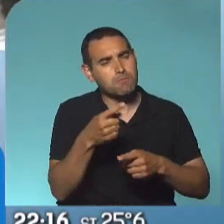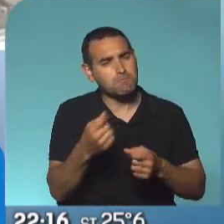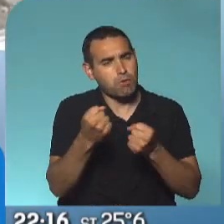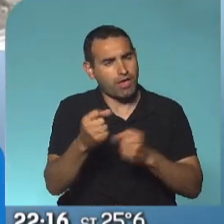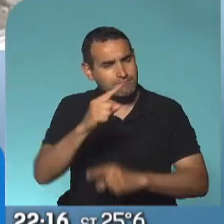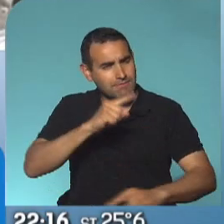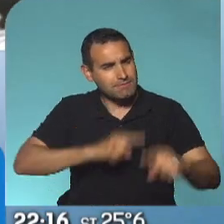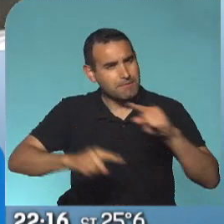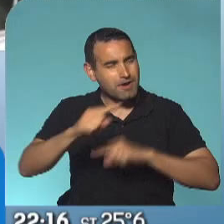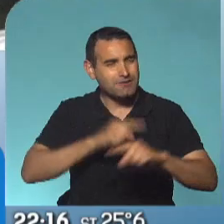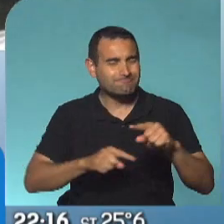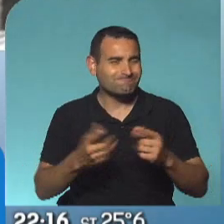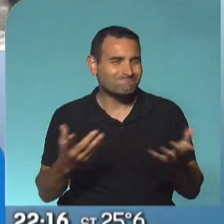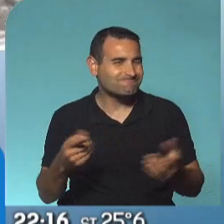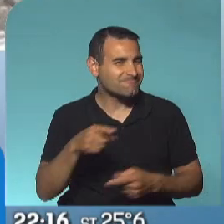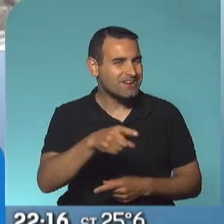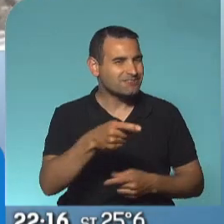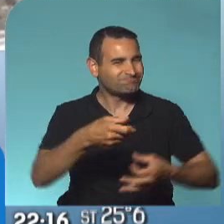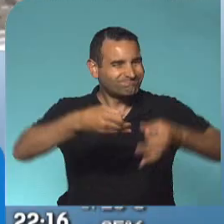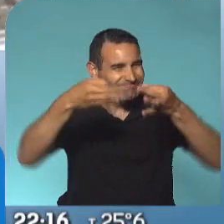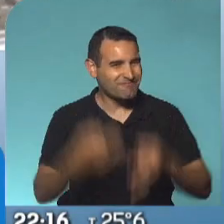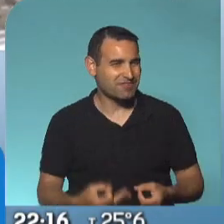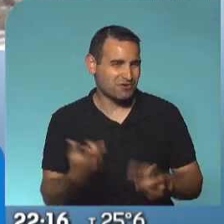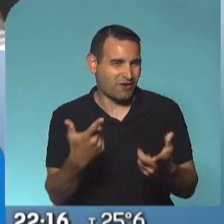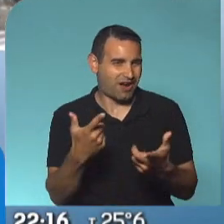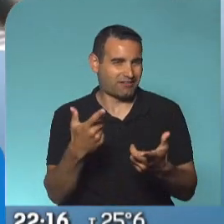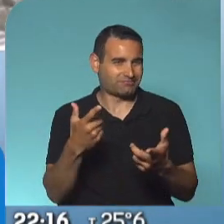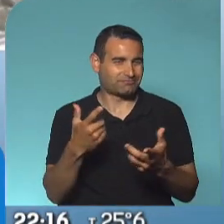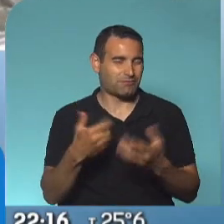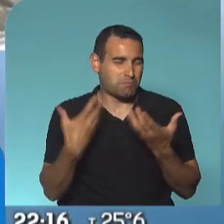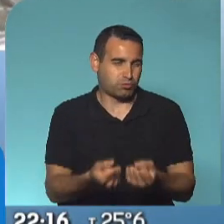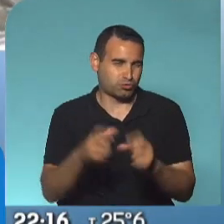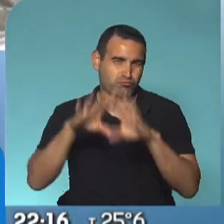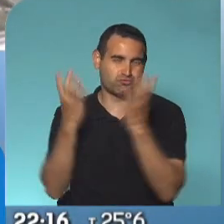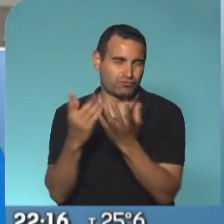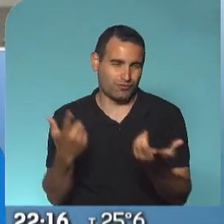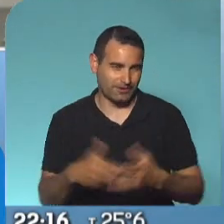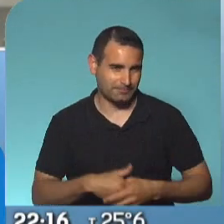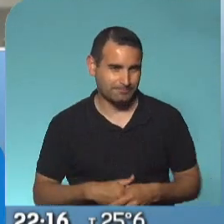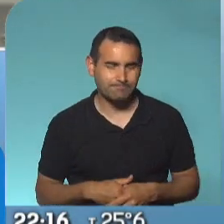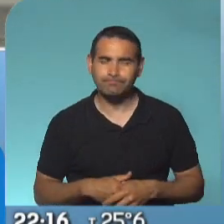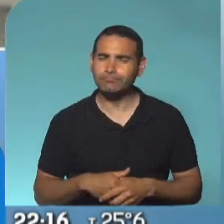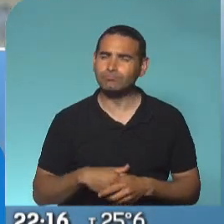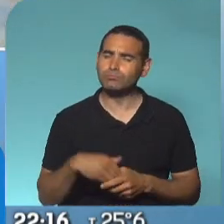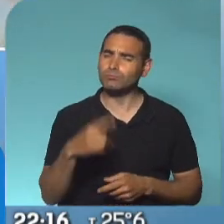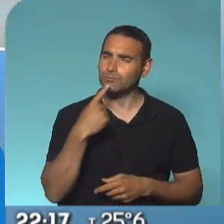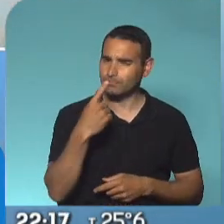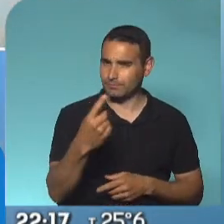no tienen la legitimidad a nivel global, digo, ¿no? Te quería consultar,